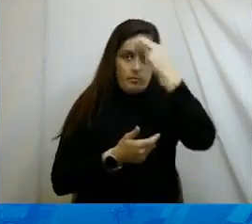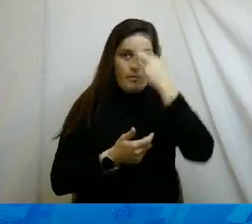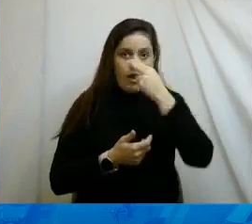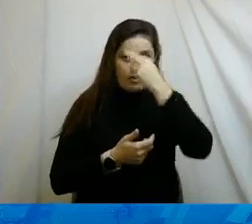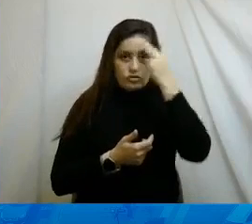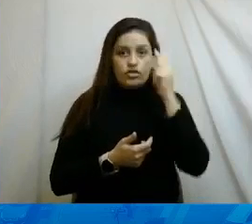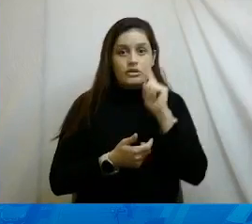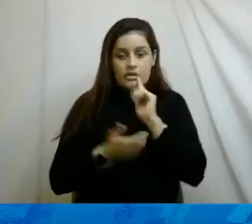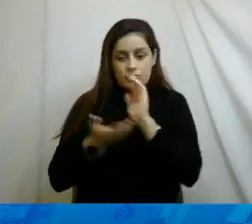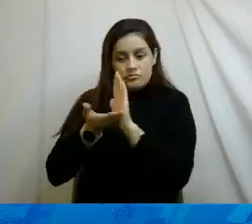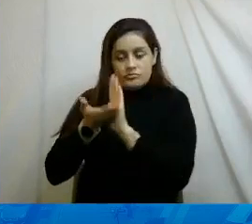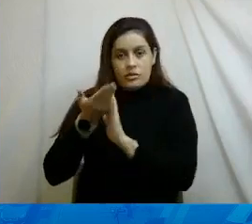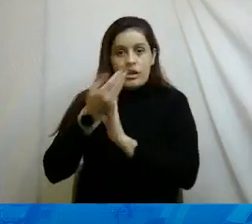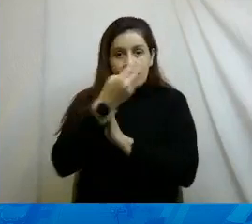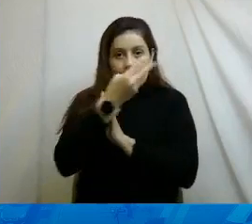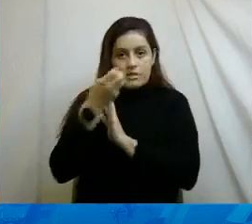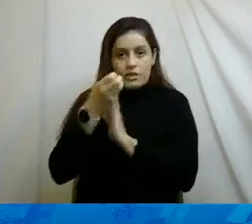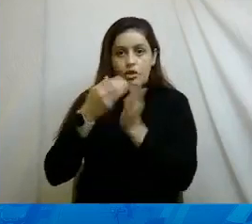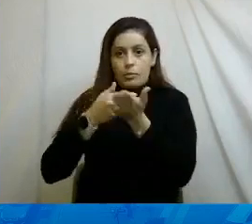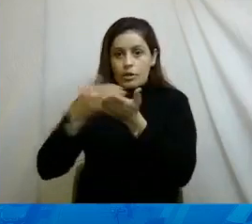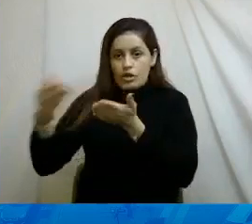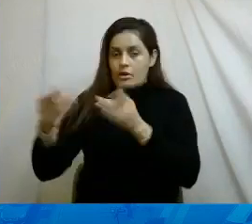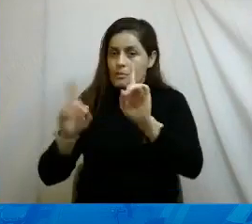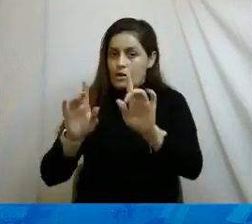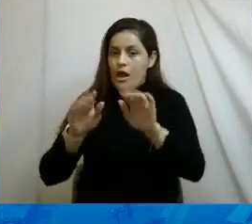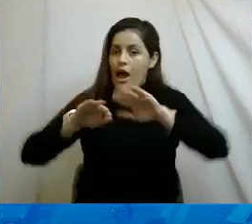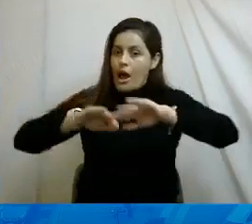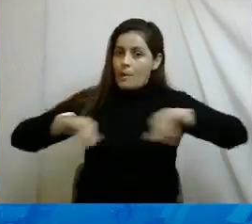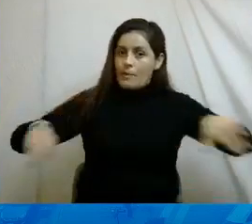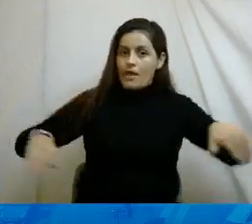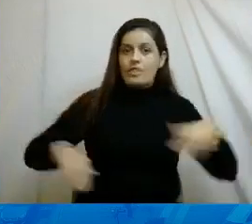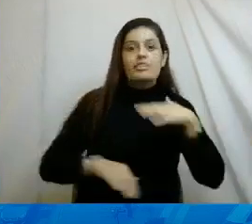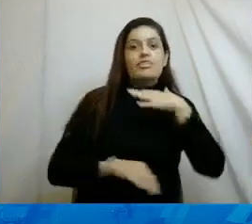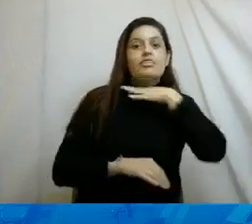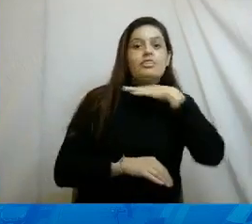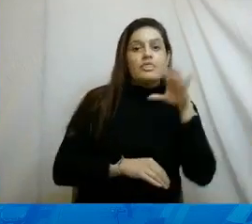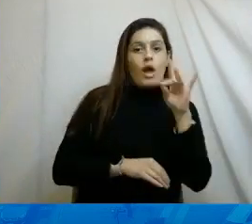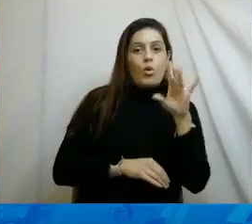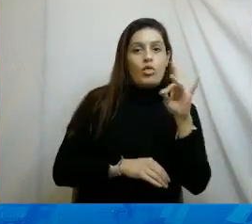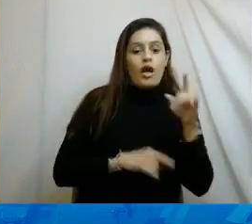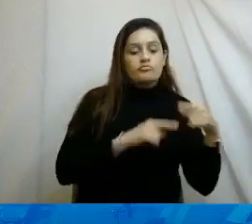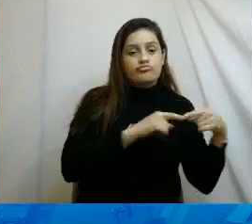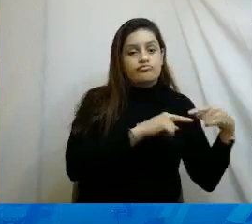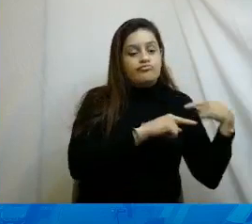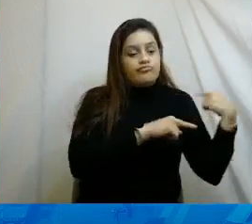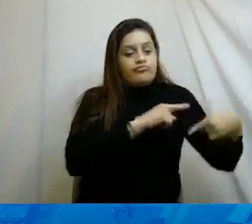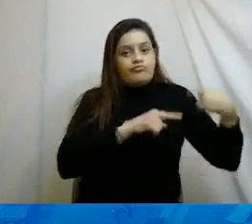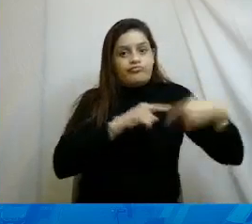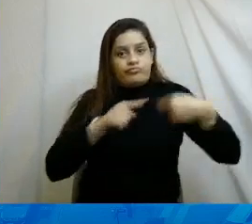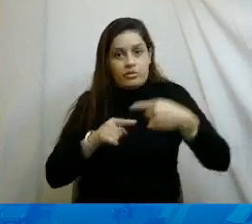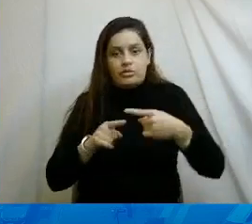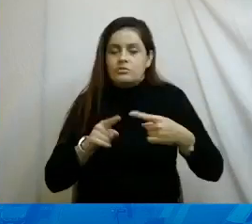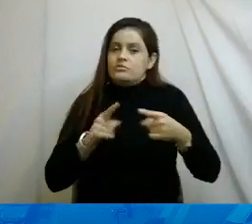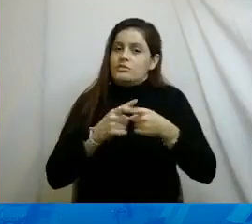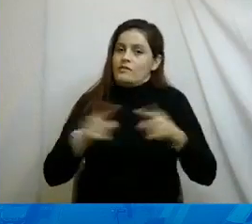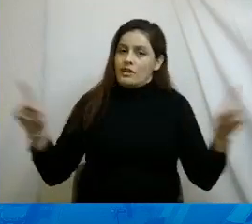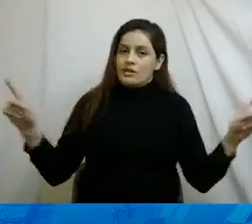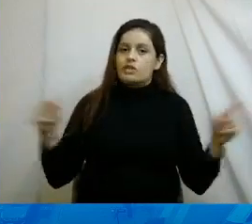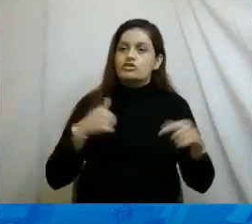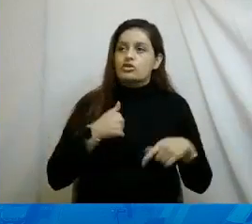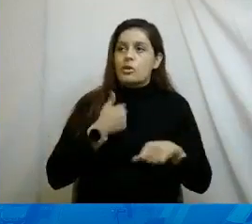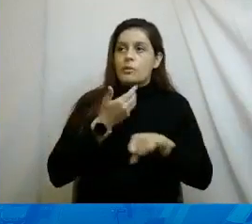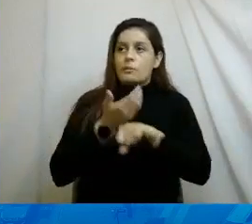millones, pero eso no tiene nada que ver con la deuda flotante. Entonces, concejal, le pido también responsabilidad con